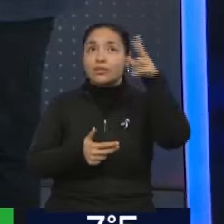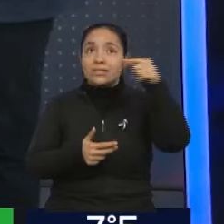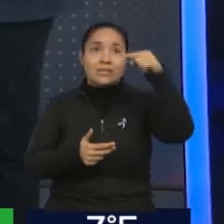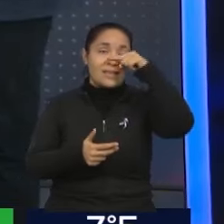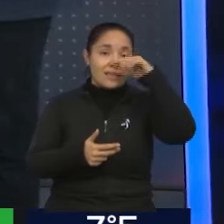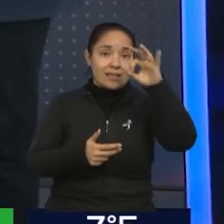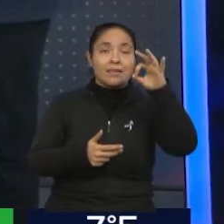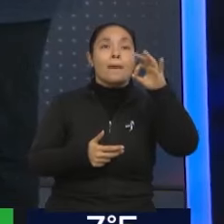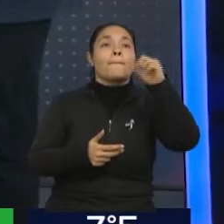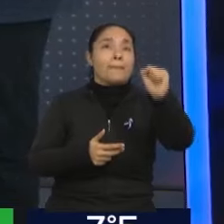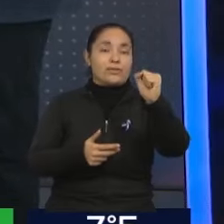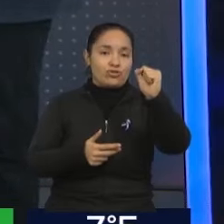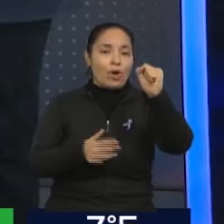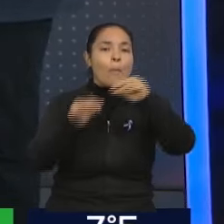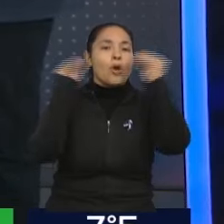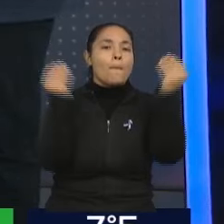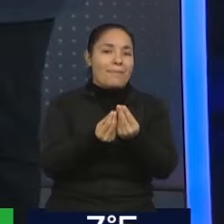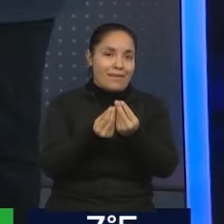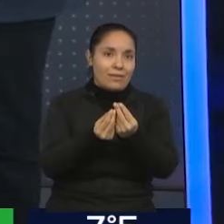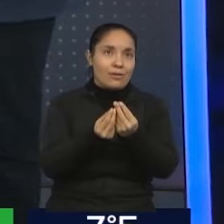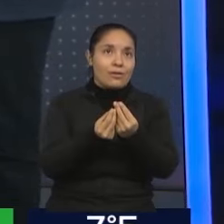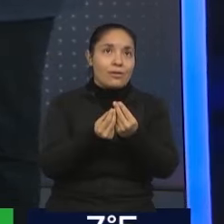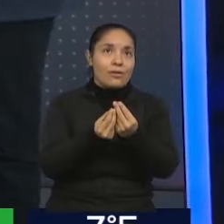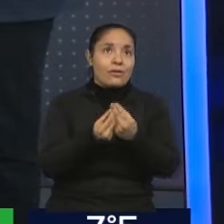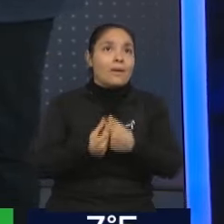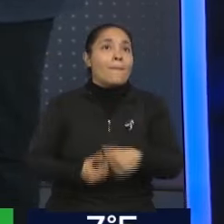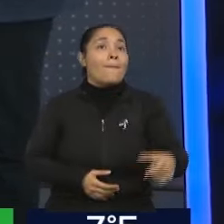42.877 pesos. ¿Sí? ¿Cuál es la promedio de Mendoza?